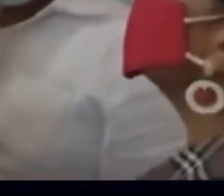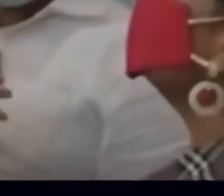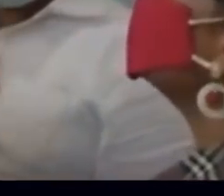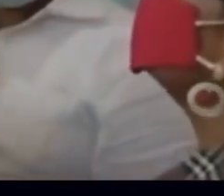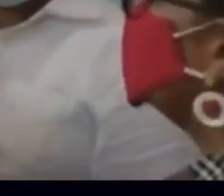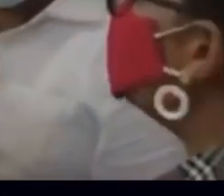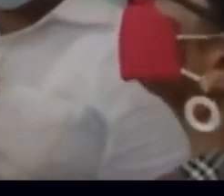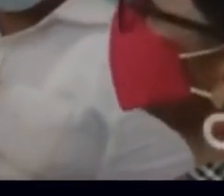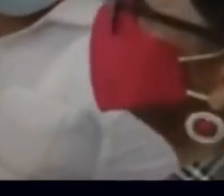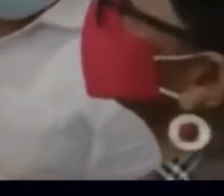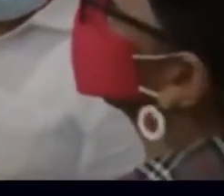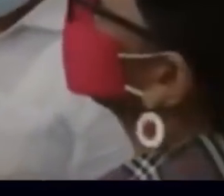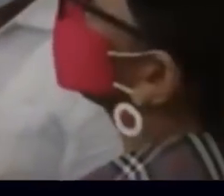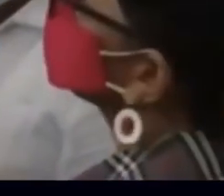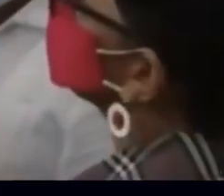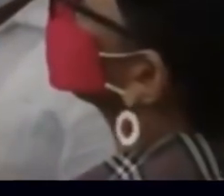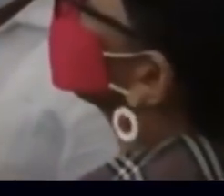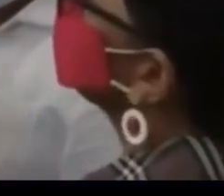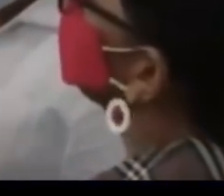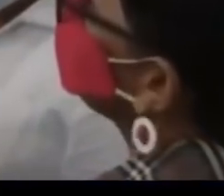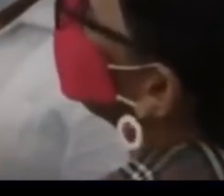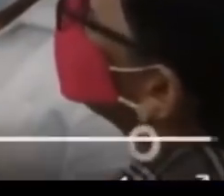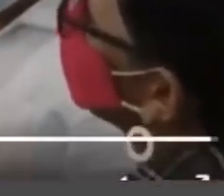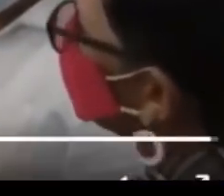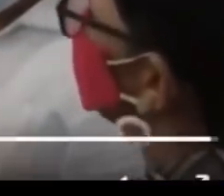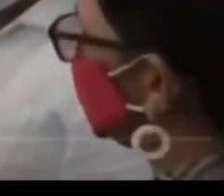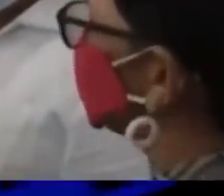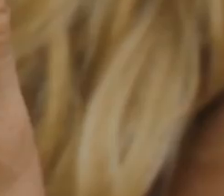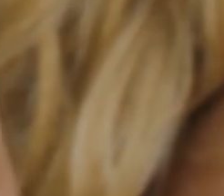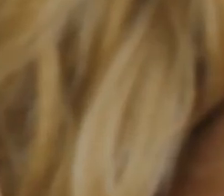plataformas digitales, por ser parte de este acto de Navidad Supérate.